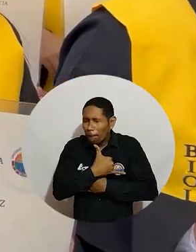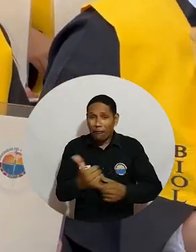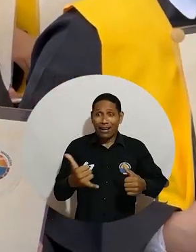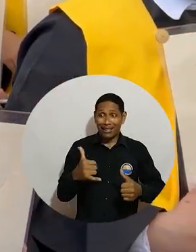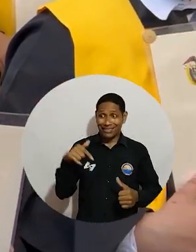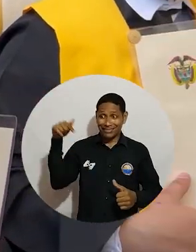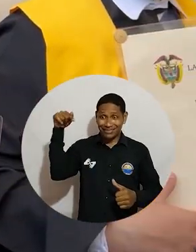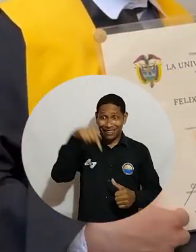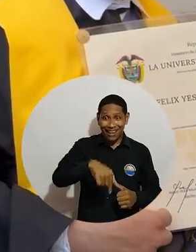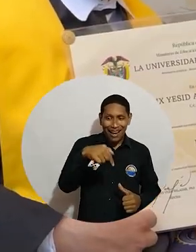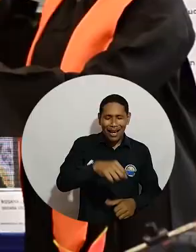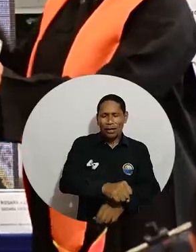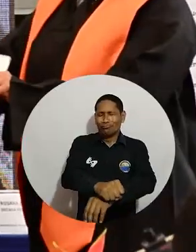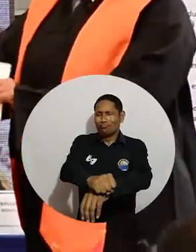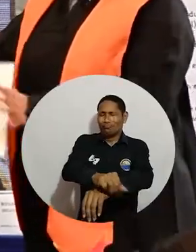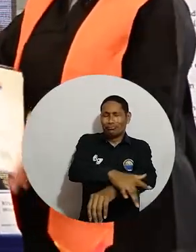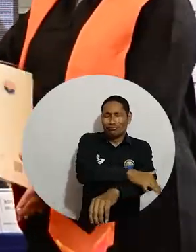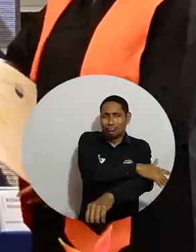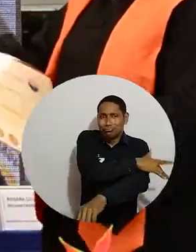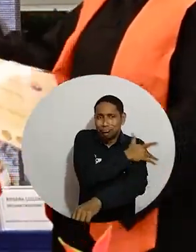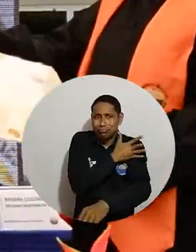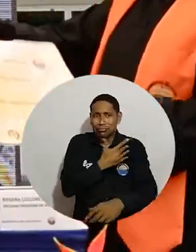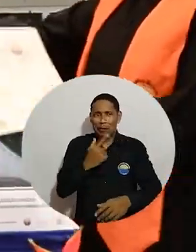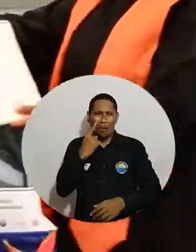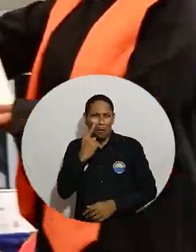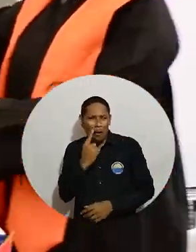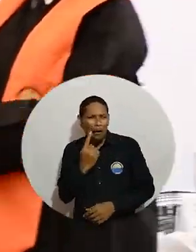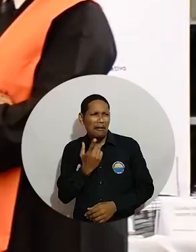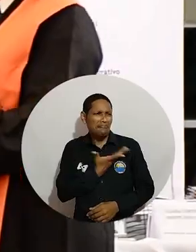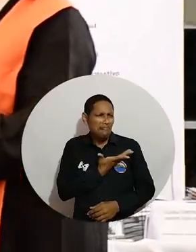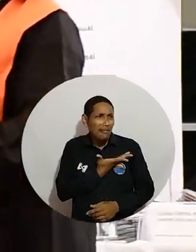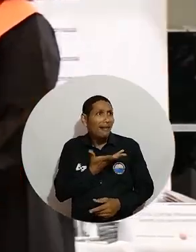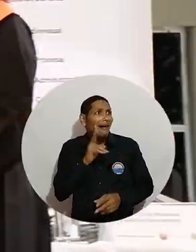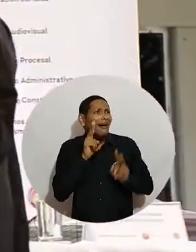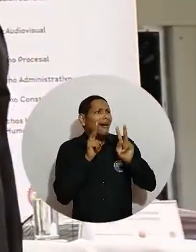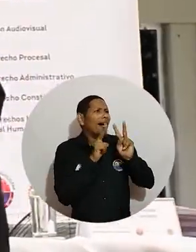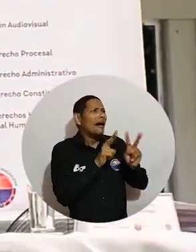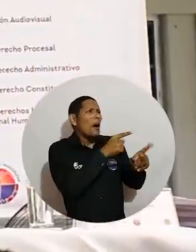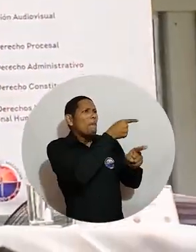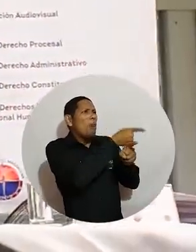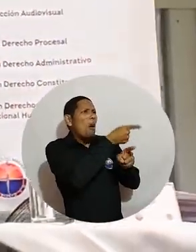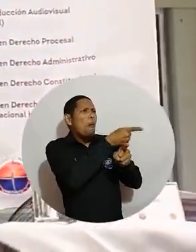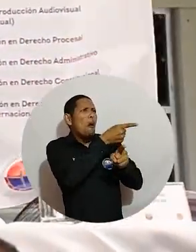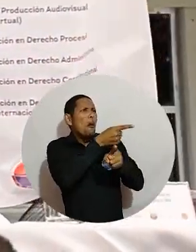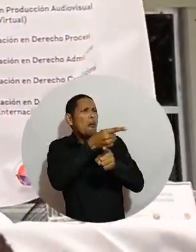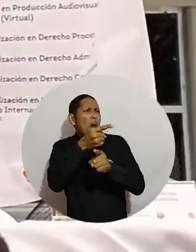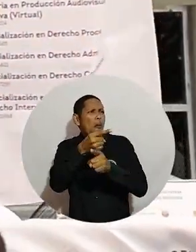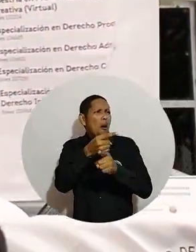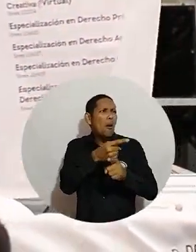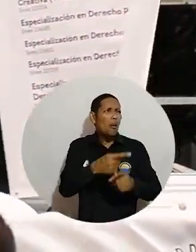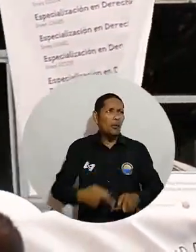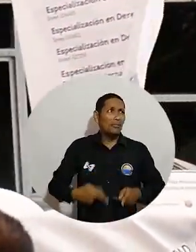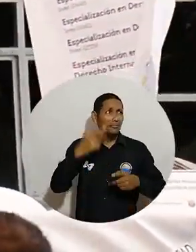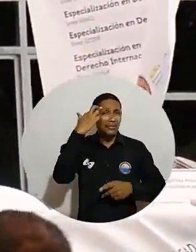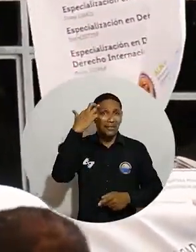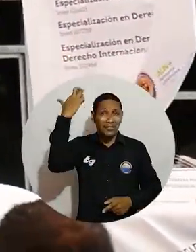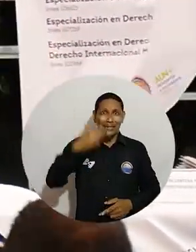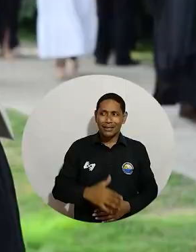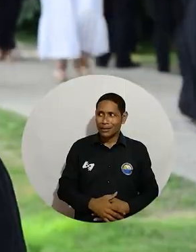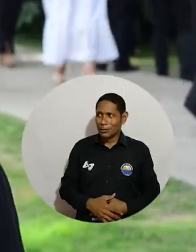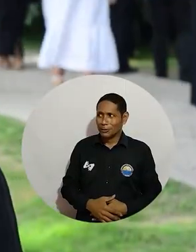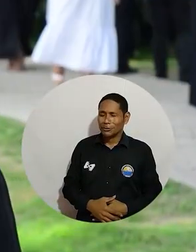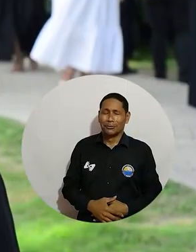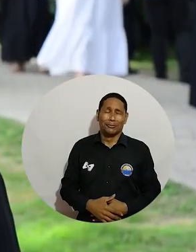las protagonistas dentro del encuentro de emociones que albergaron a los padres en torno a esa meta cumplida en su vida